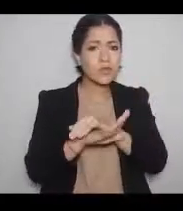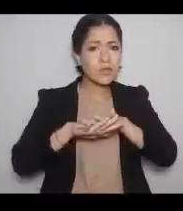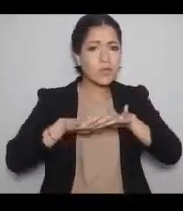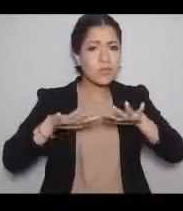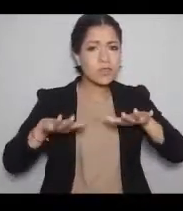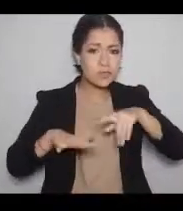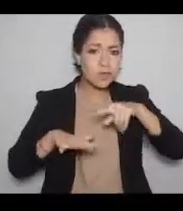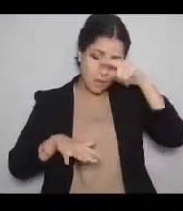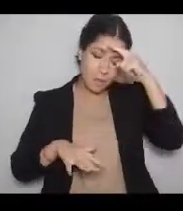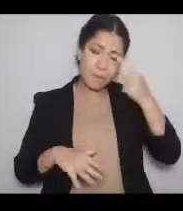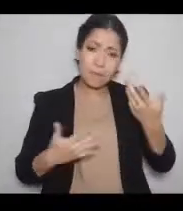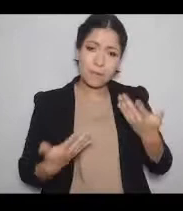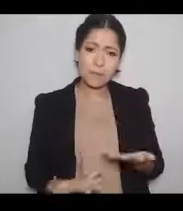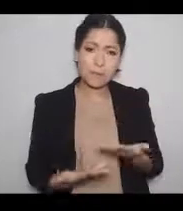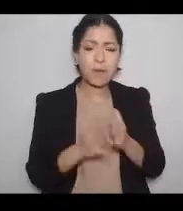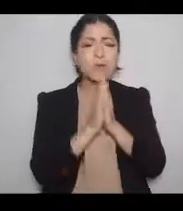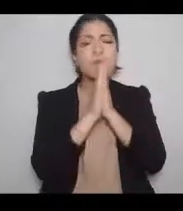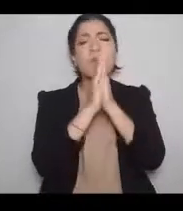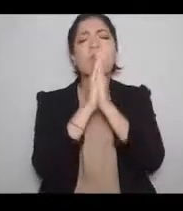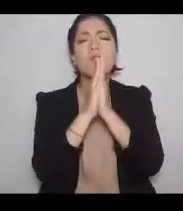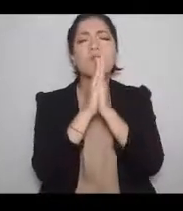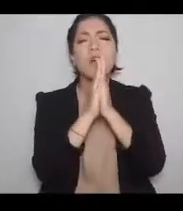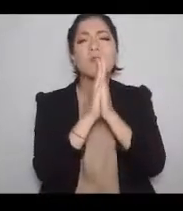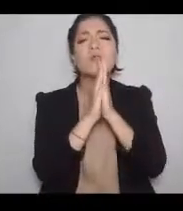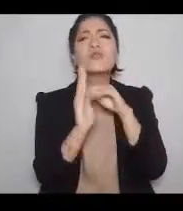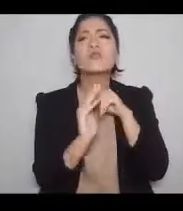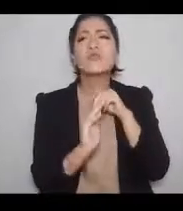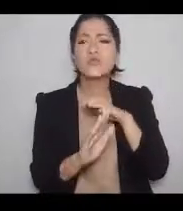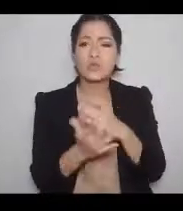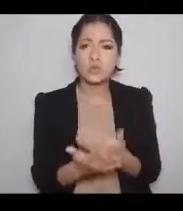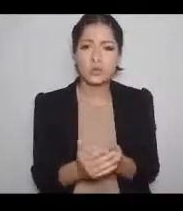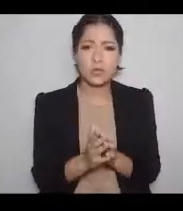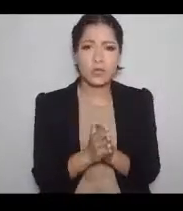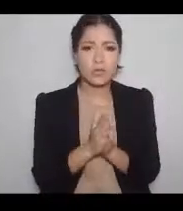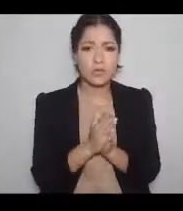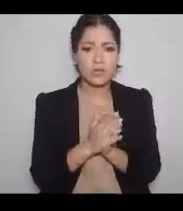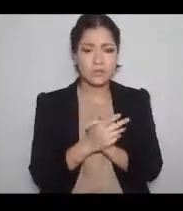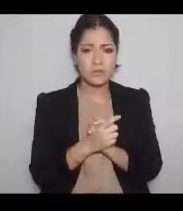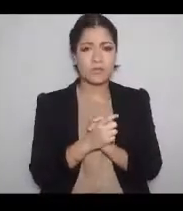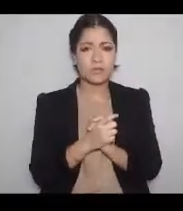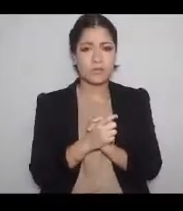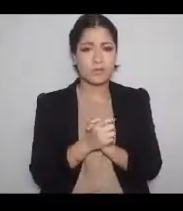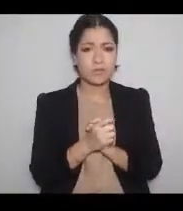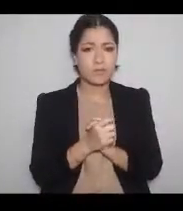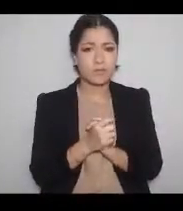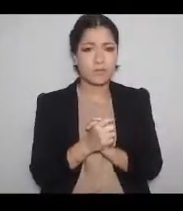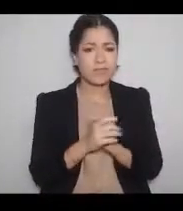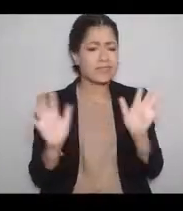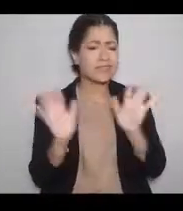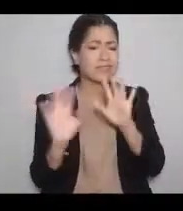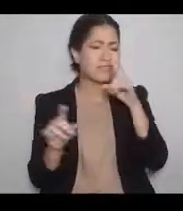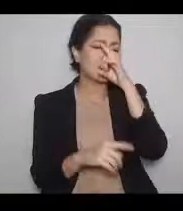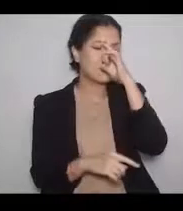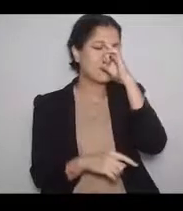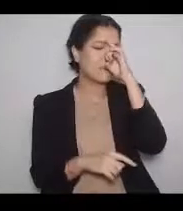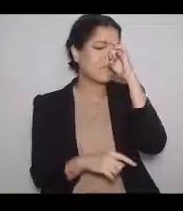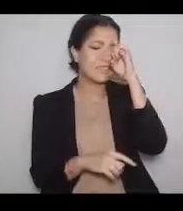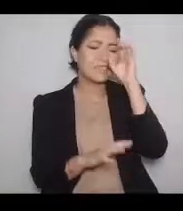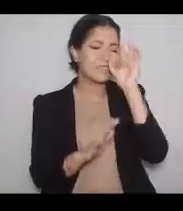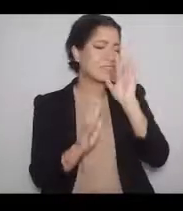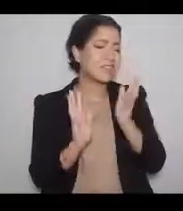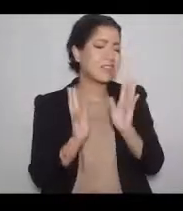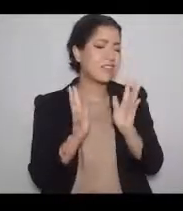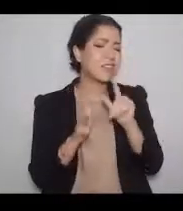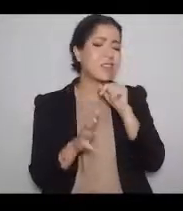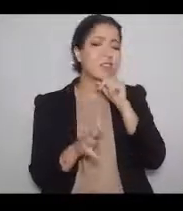Me mareas que plenos inventas el idioma. Nunca nos entendimos. No